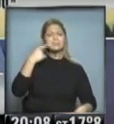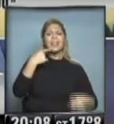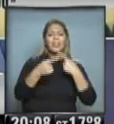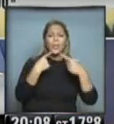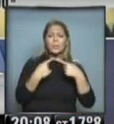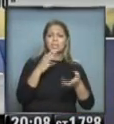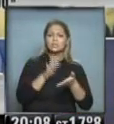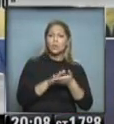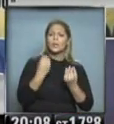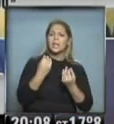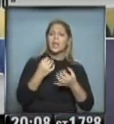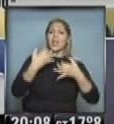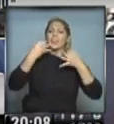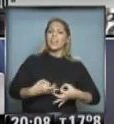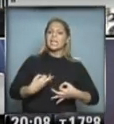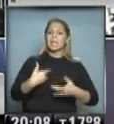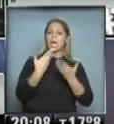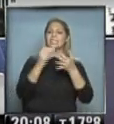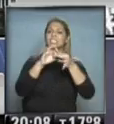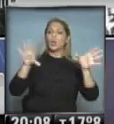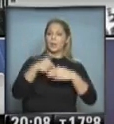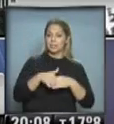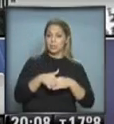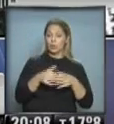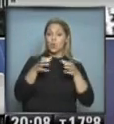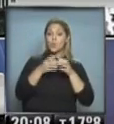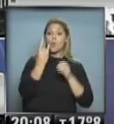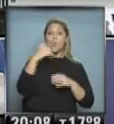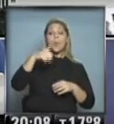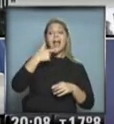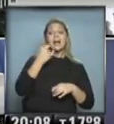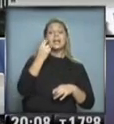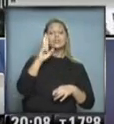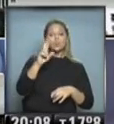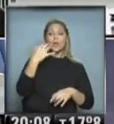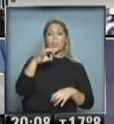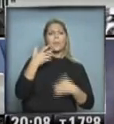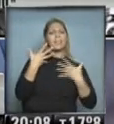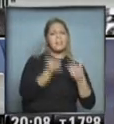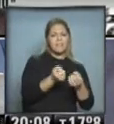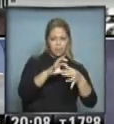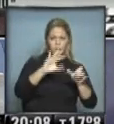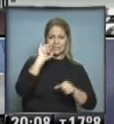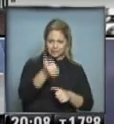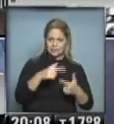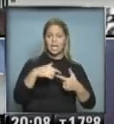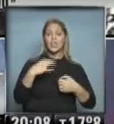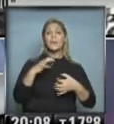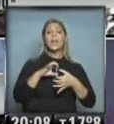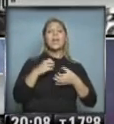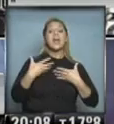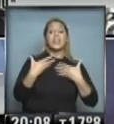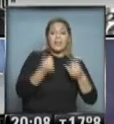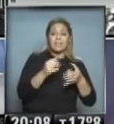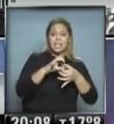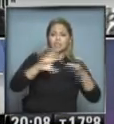tema de dignidad y soberanía. UNASUR no solamente debe defender la democracia, defender la soberanía de